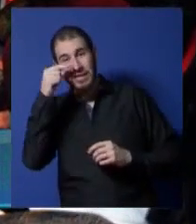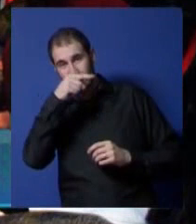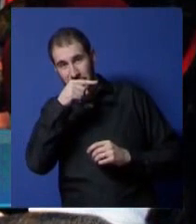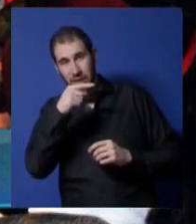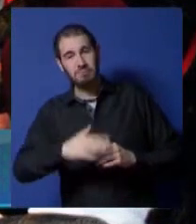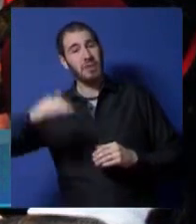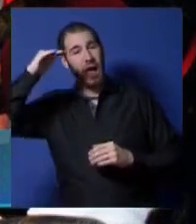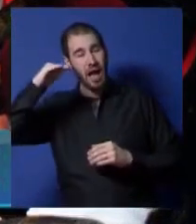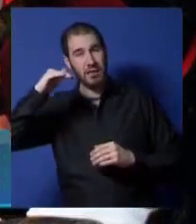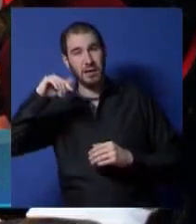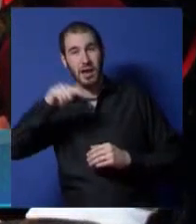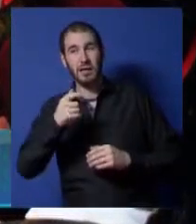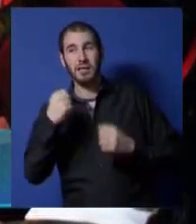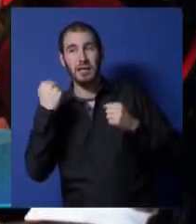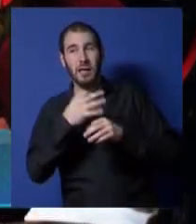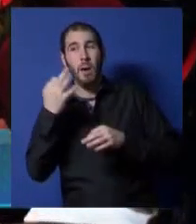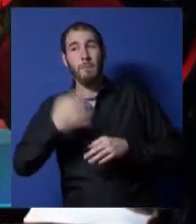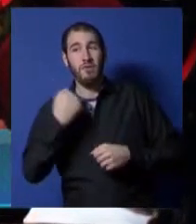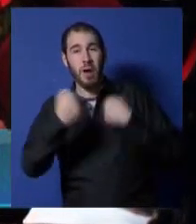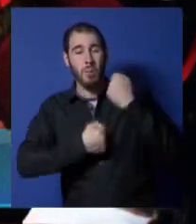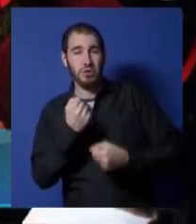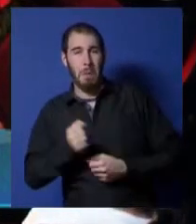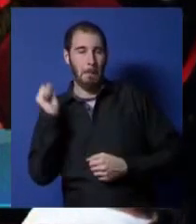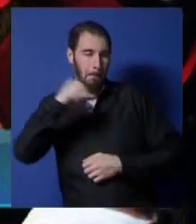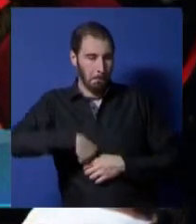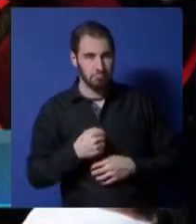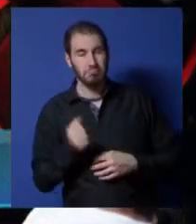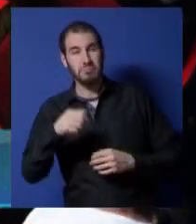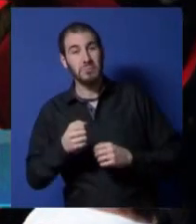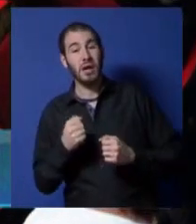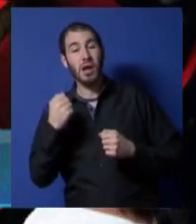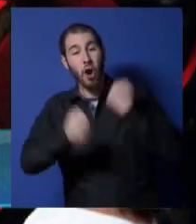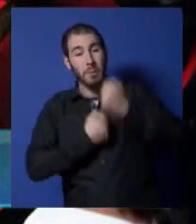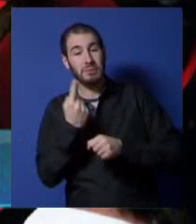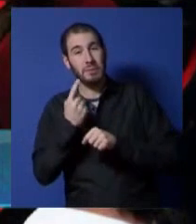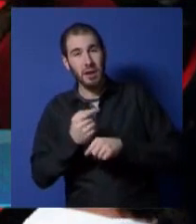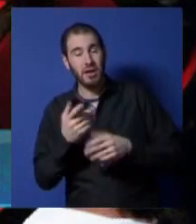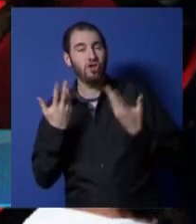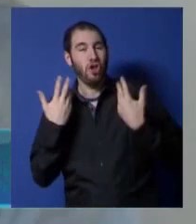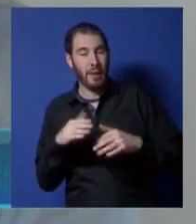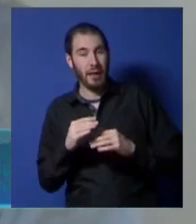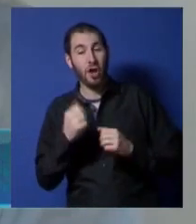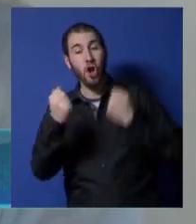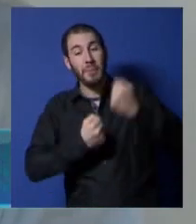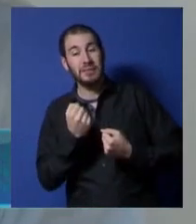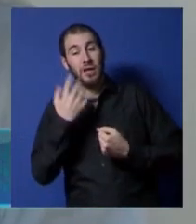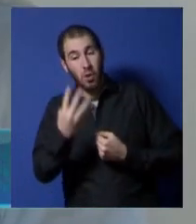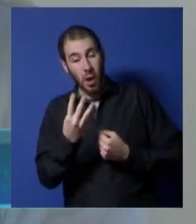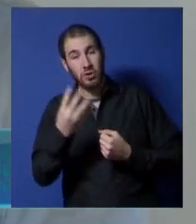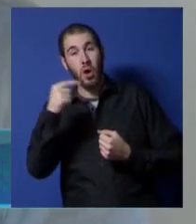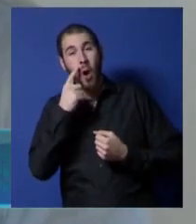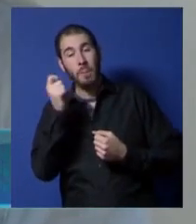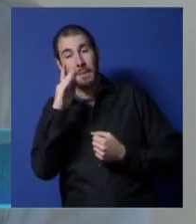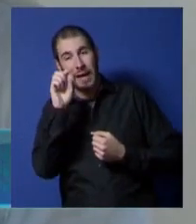poco ya grande para la actividad profesional del boxeo, no le importó y empezó a hacer sus primeros combates amateur. Uh-huh. 4 combates le bastaron a